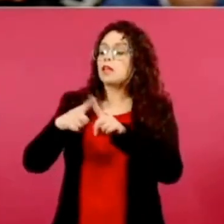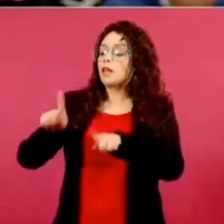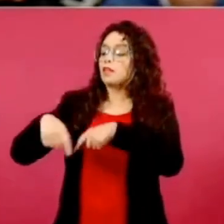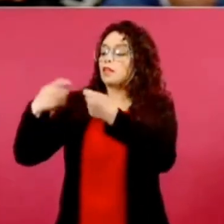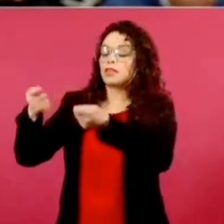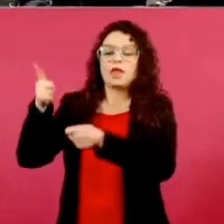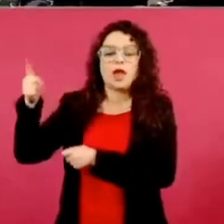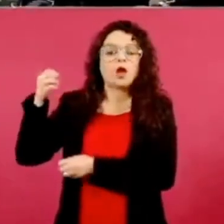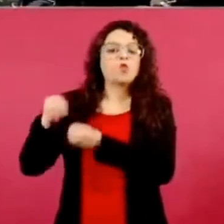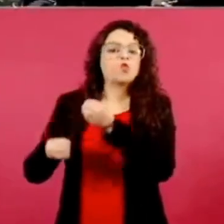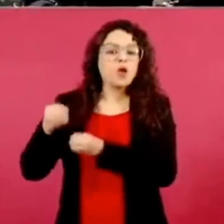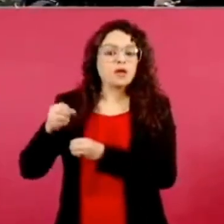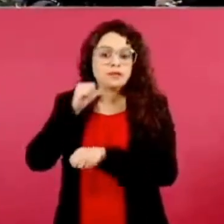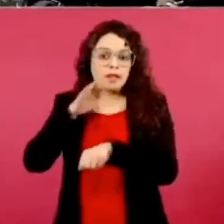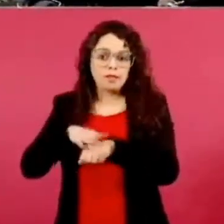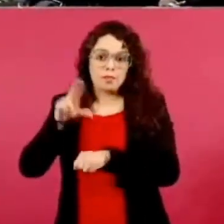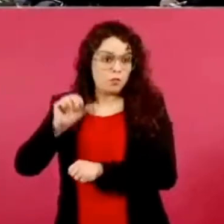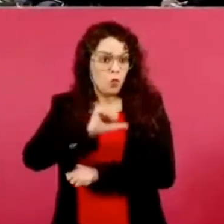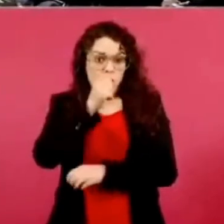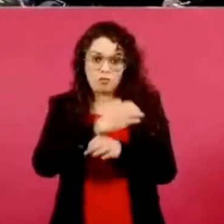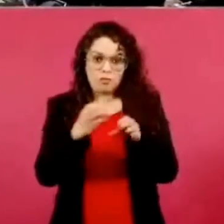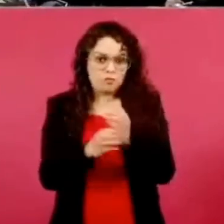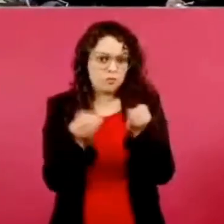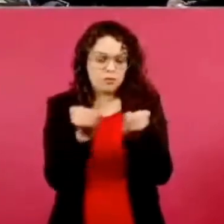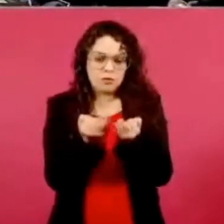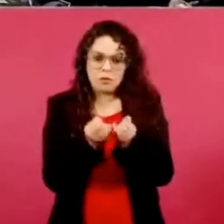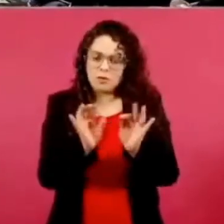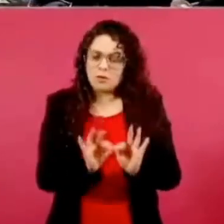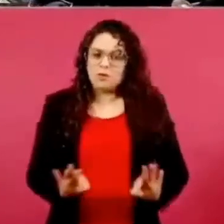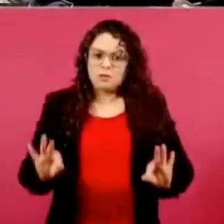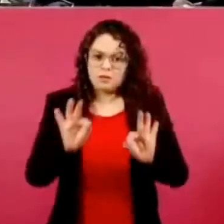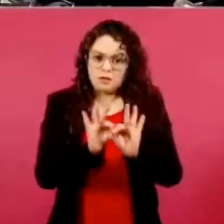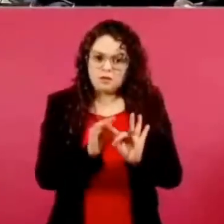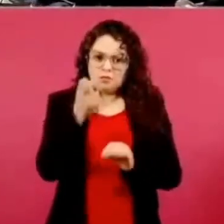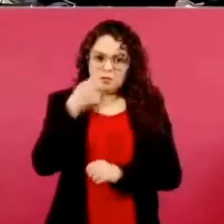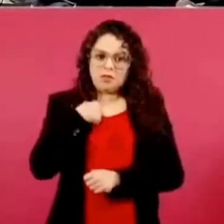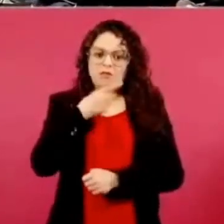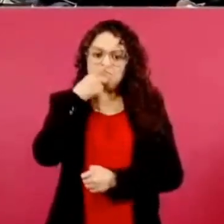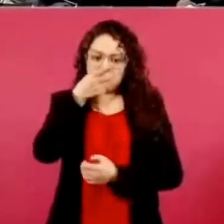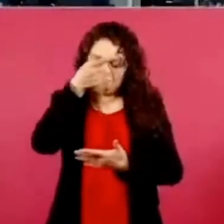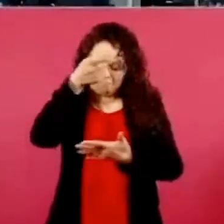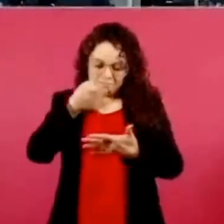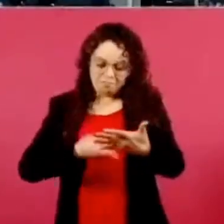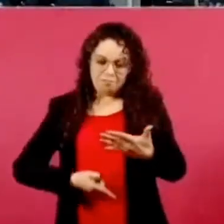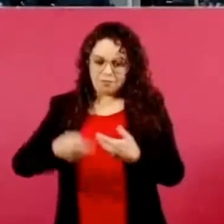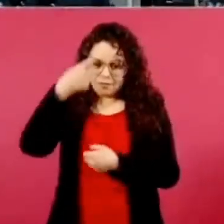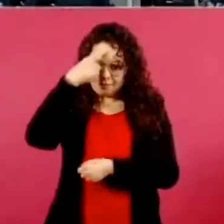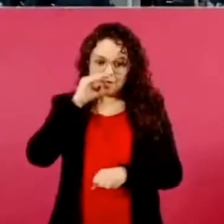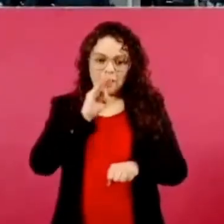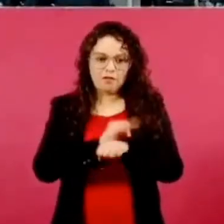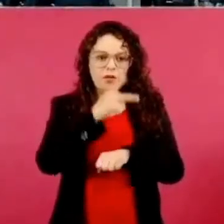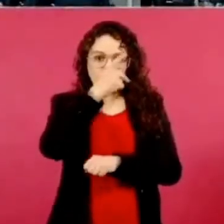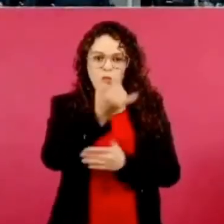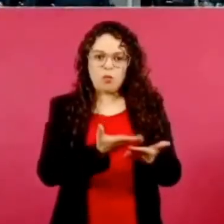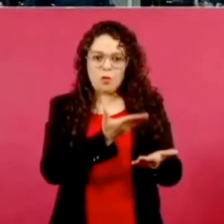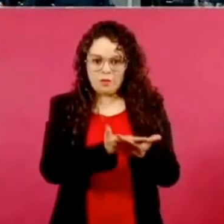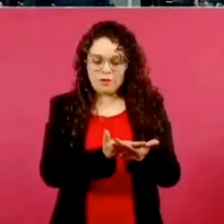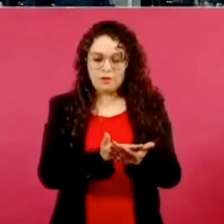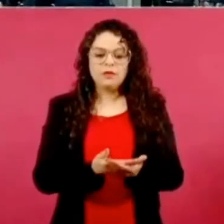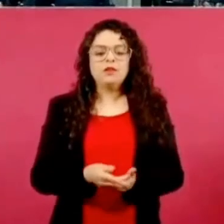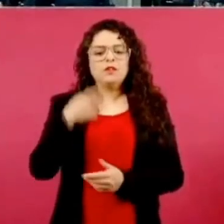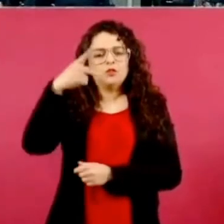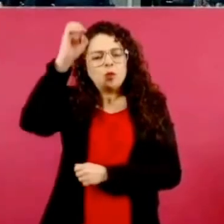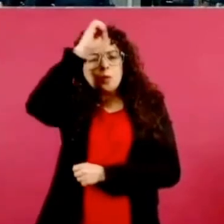efecto. Y también tenemos, es la segunda, ¿cuál sería su opinión, digamos, de esto de la Suprema